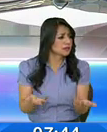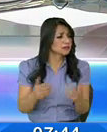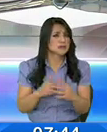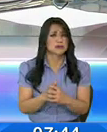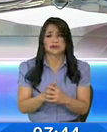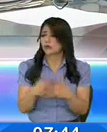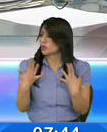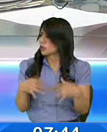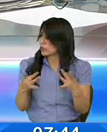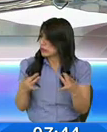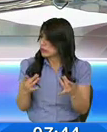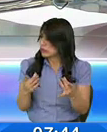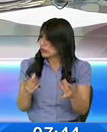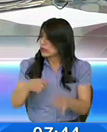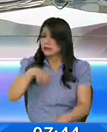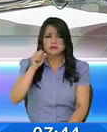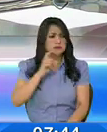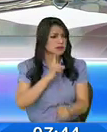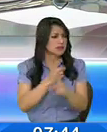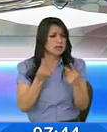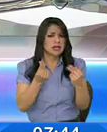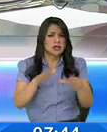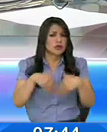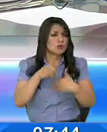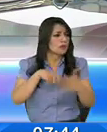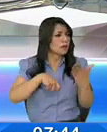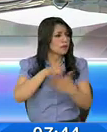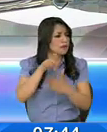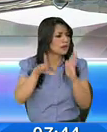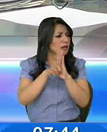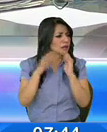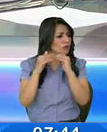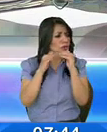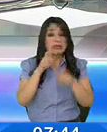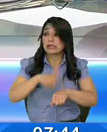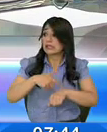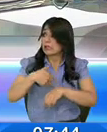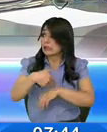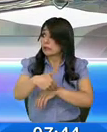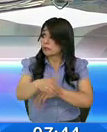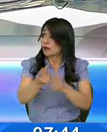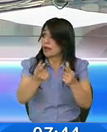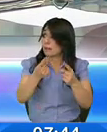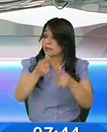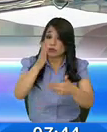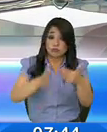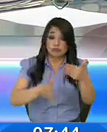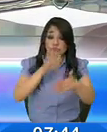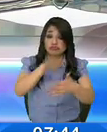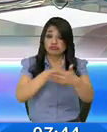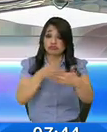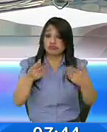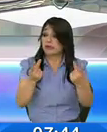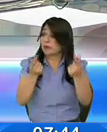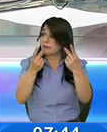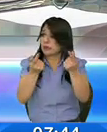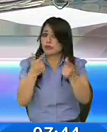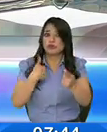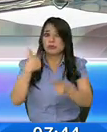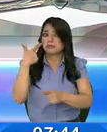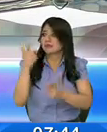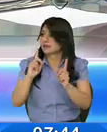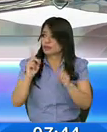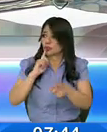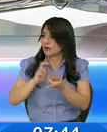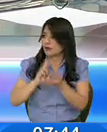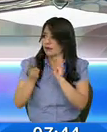al país y gravísimo miguel y entonces el tiempo corre apremia al calendario regresivo parecería que no va a haber esa